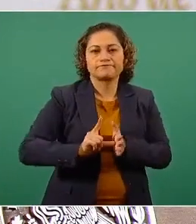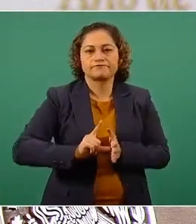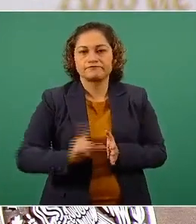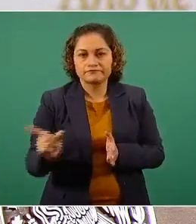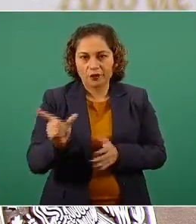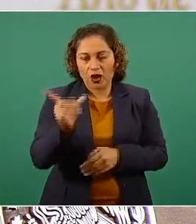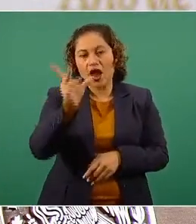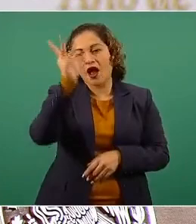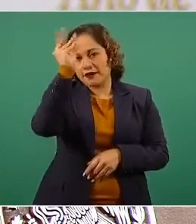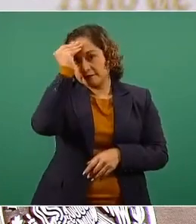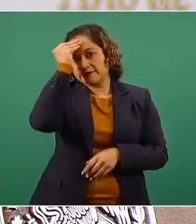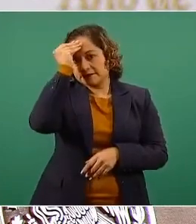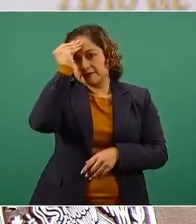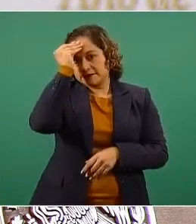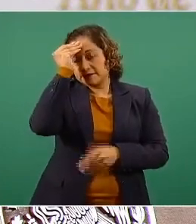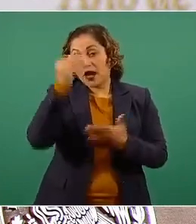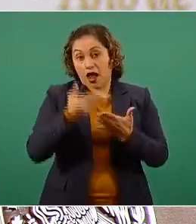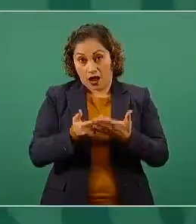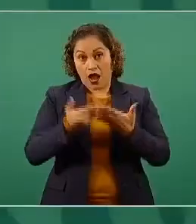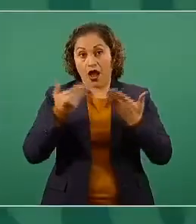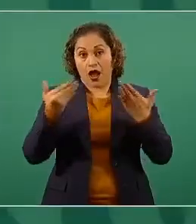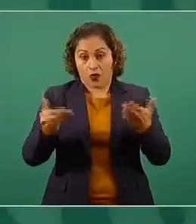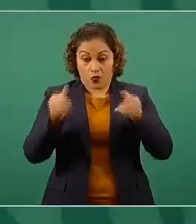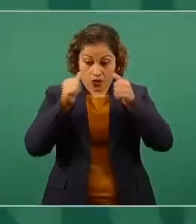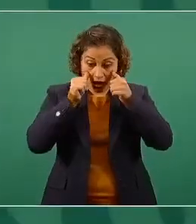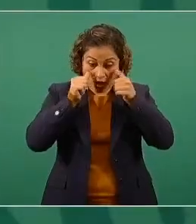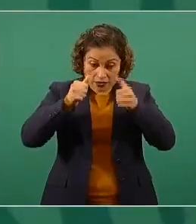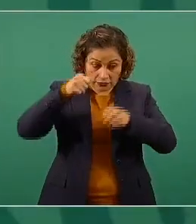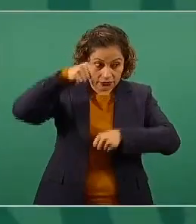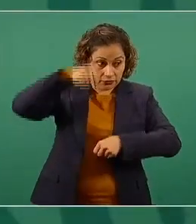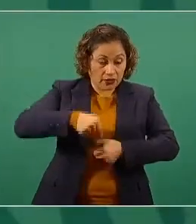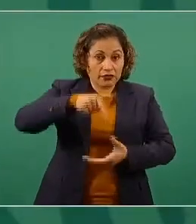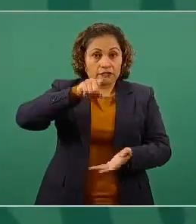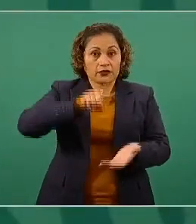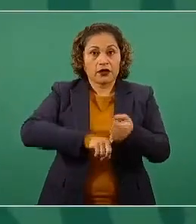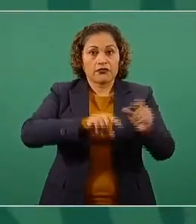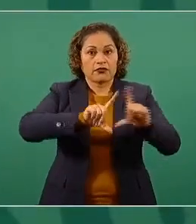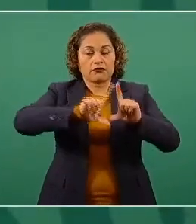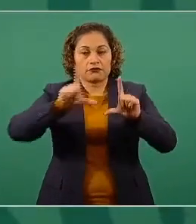públicas de el país y darles